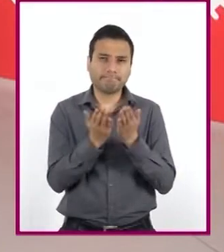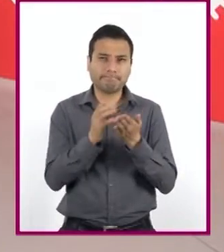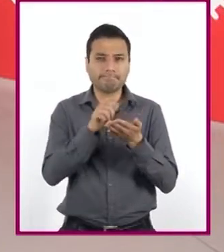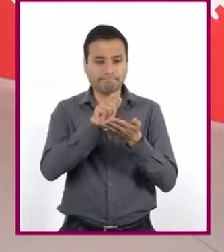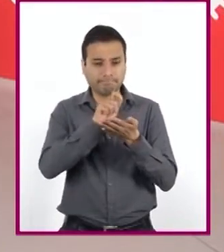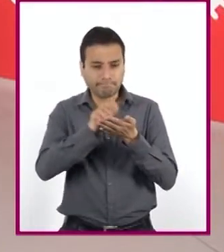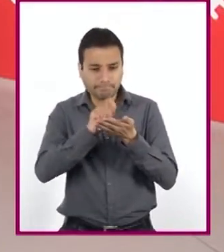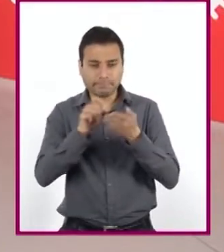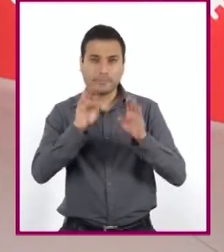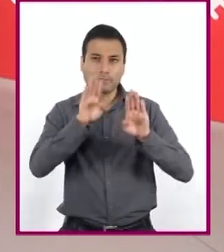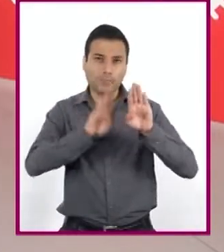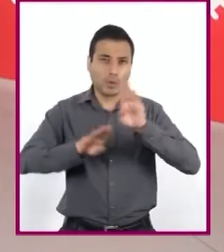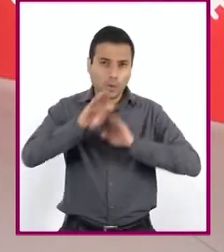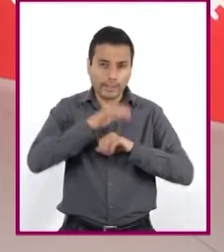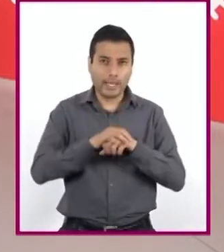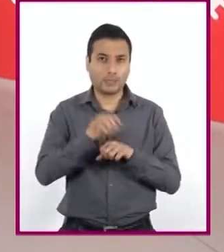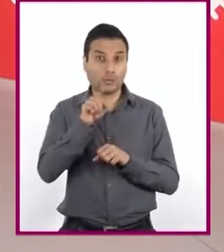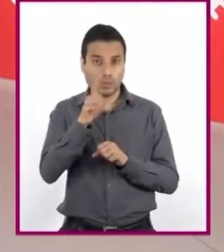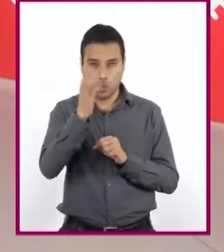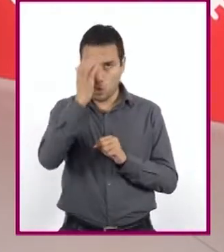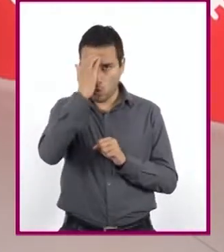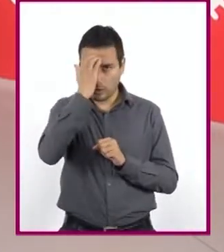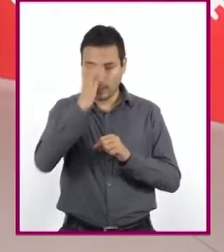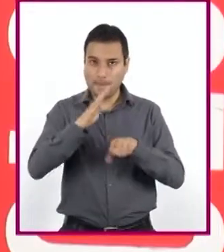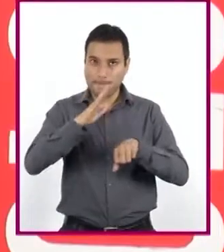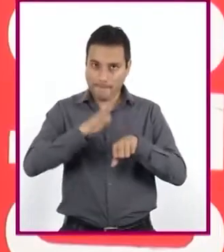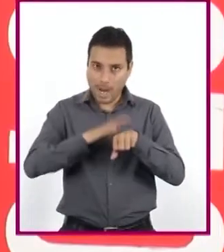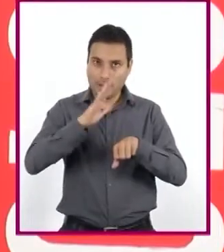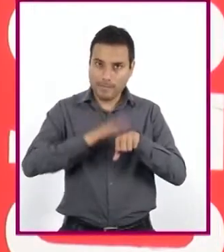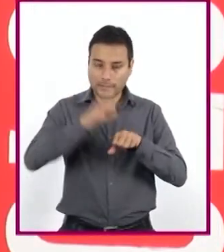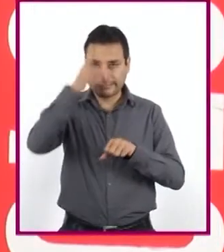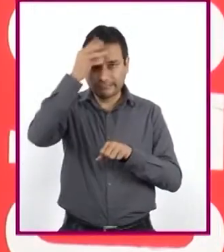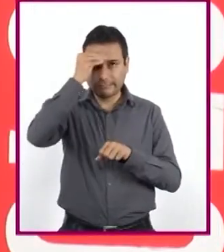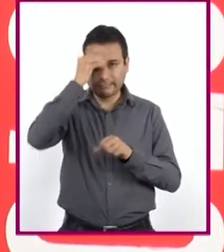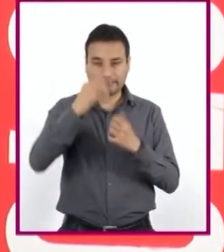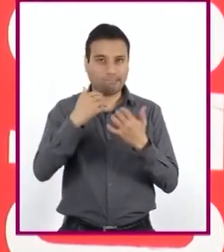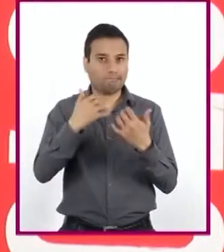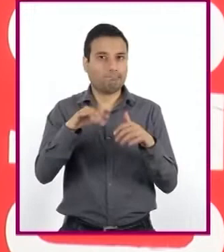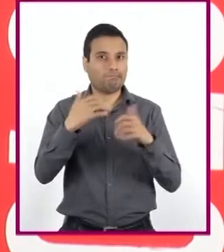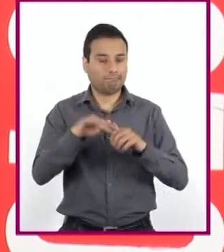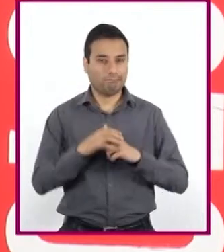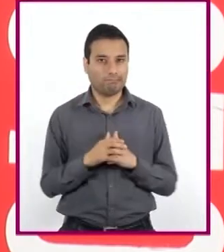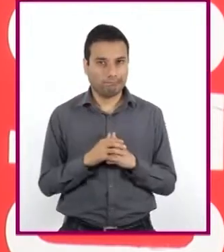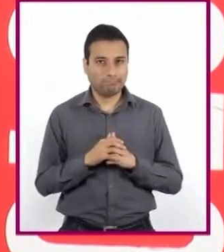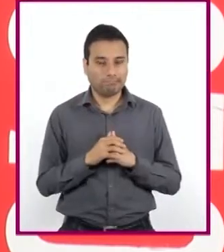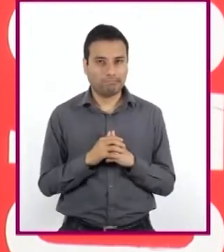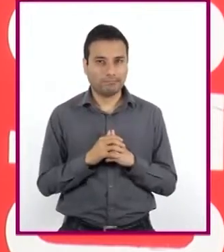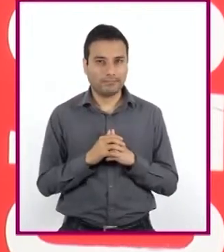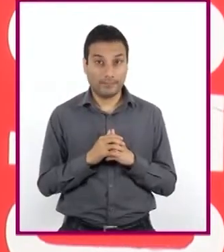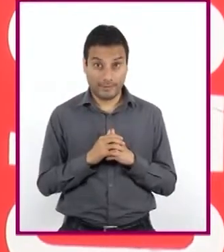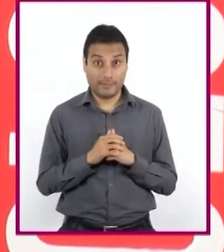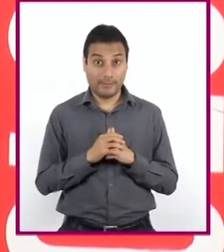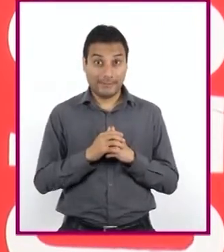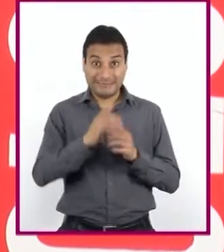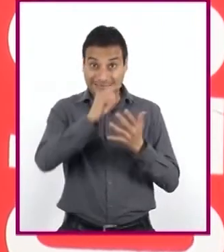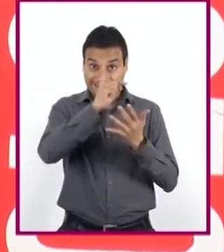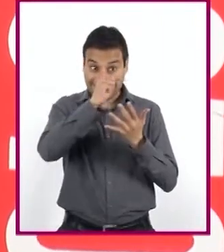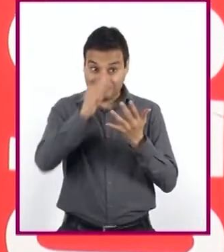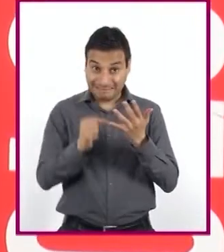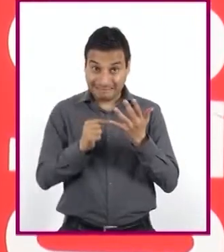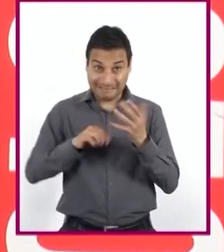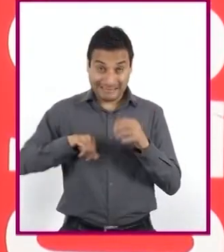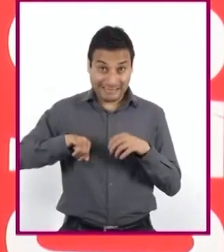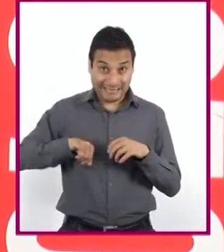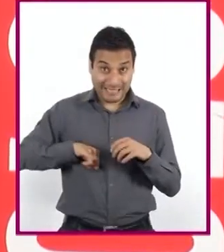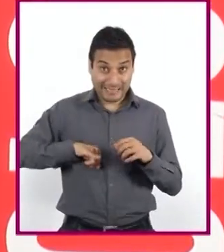su conocimiento, está creciendo cada vez más. Y para no perder ni un solo dato interesante,